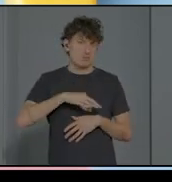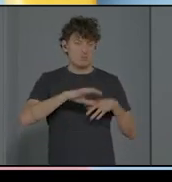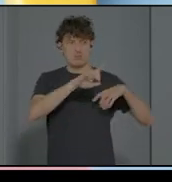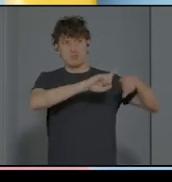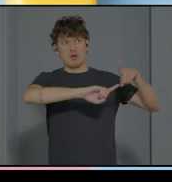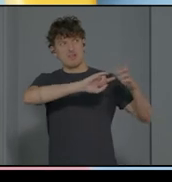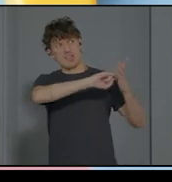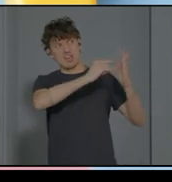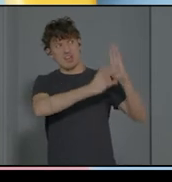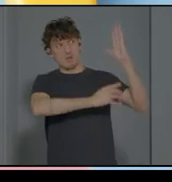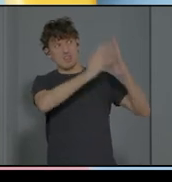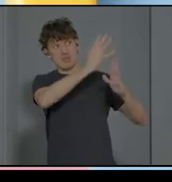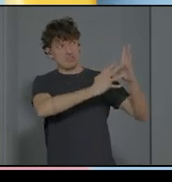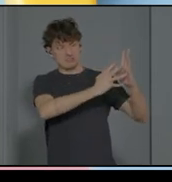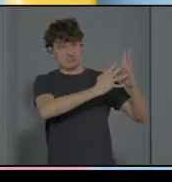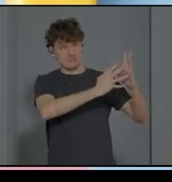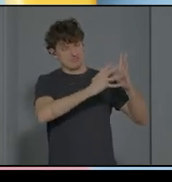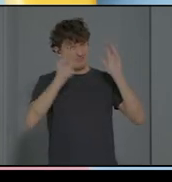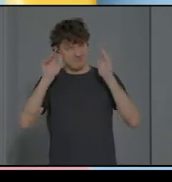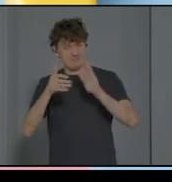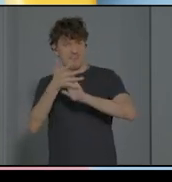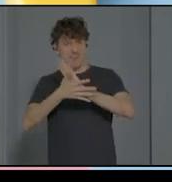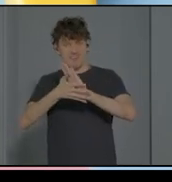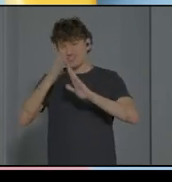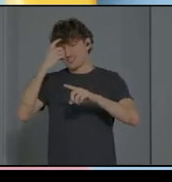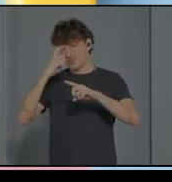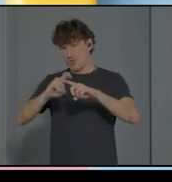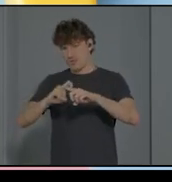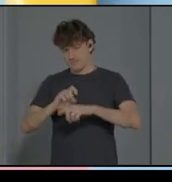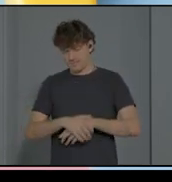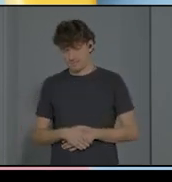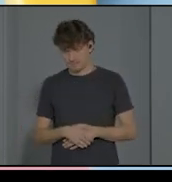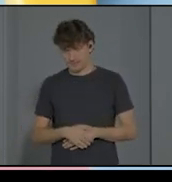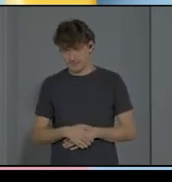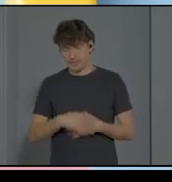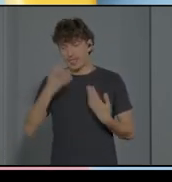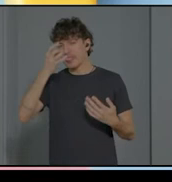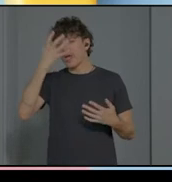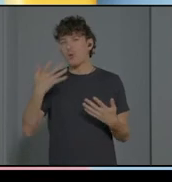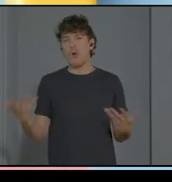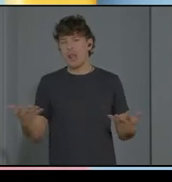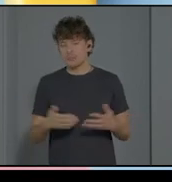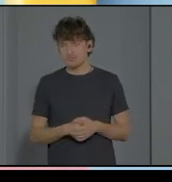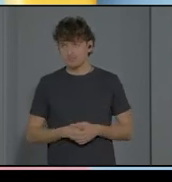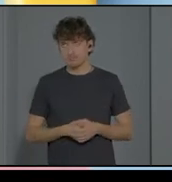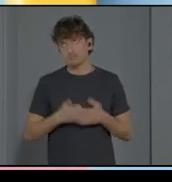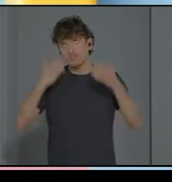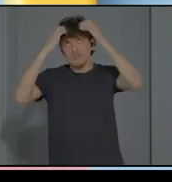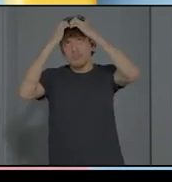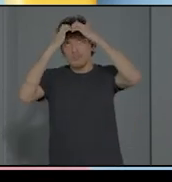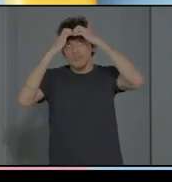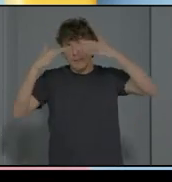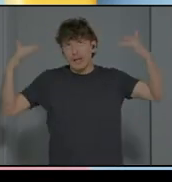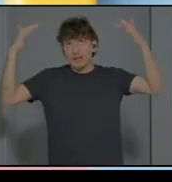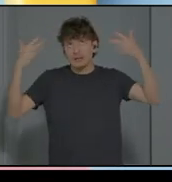es un poco la siguiente. Si imaginamos como un cerebro que produce una señal,